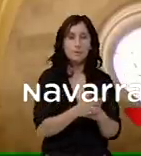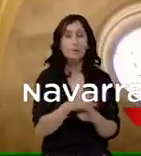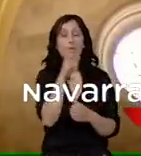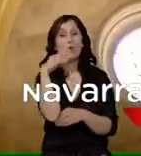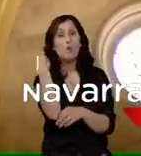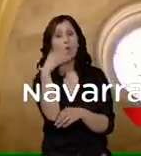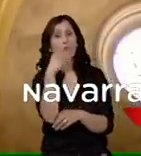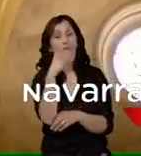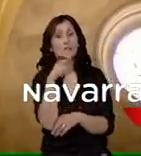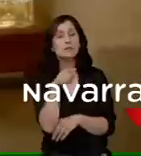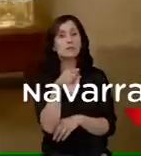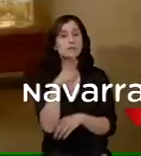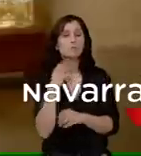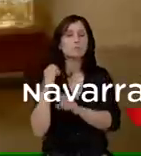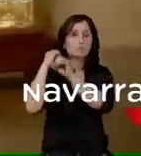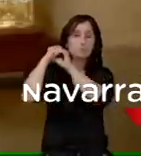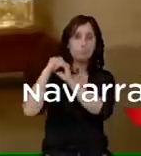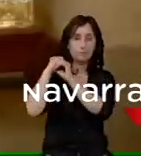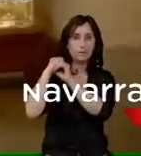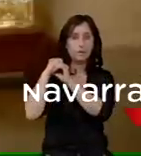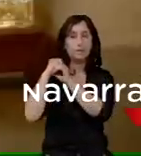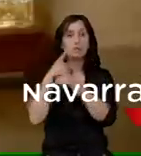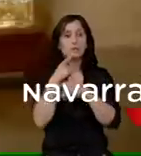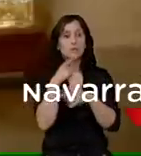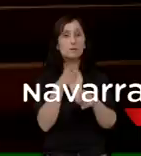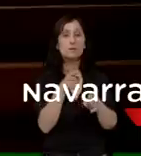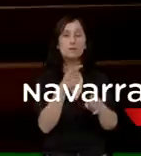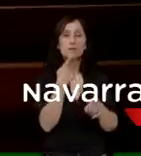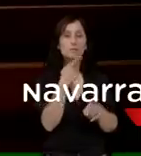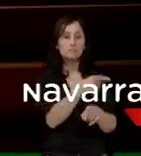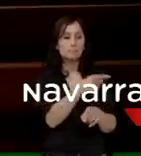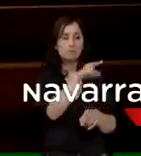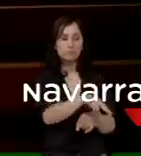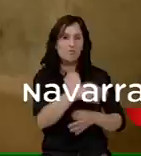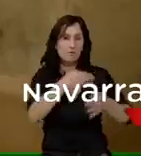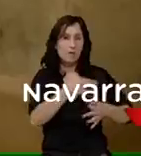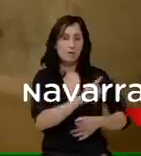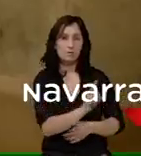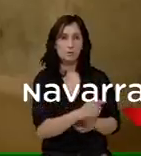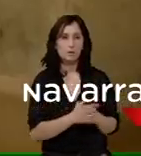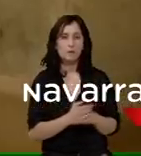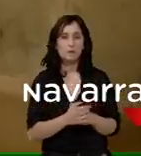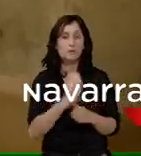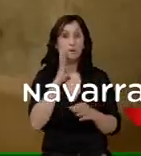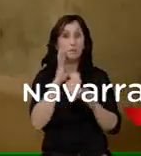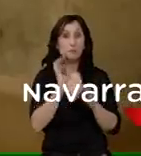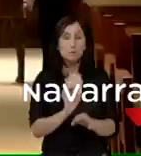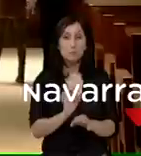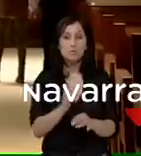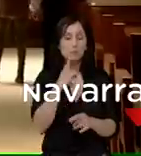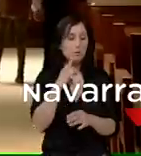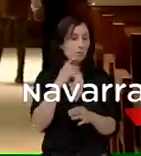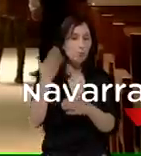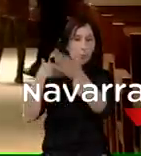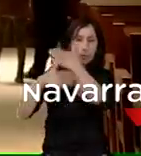son los que sacaban al santo entonces y dijeron que ese santo no era el verdadero. Y entonces se sigue sacando el santo de